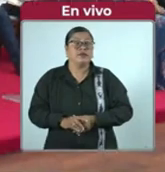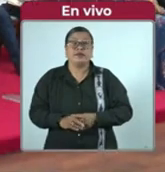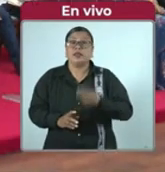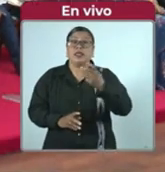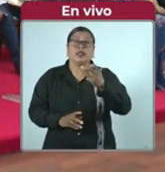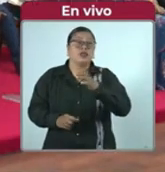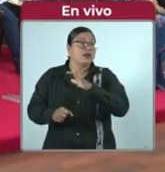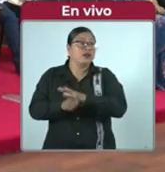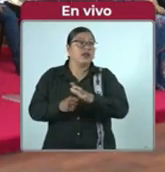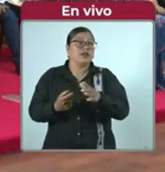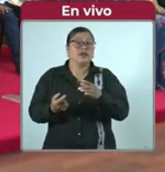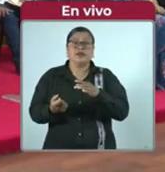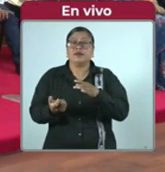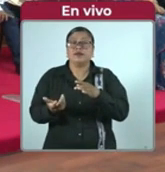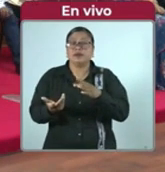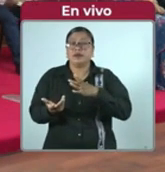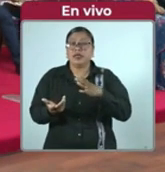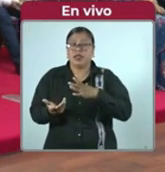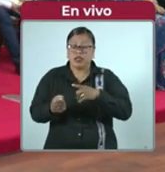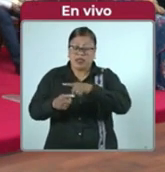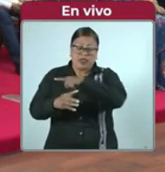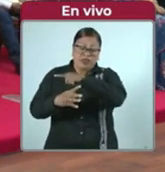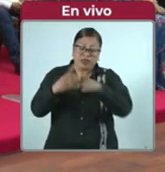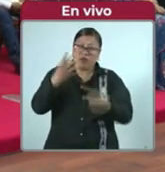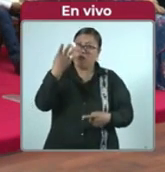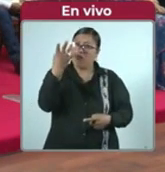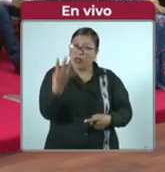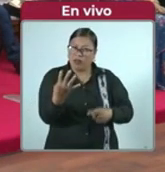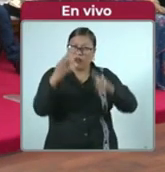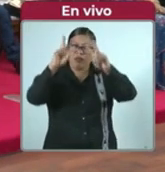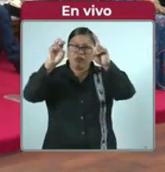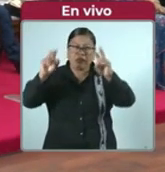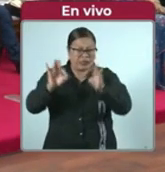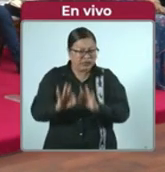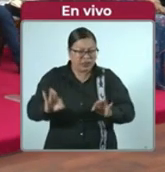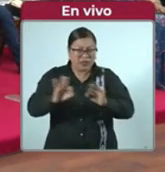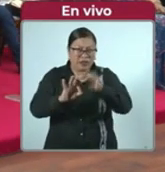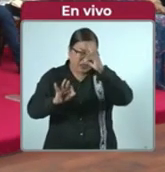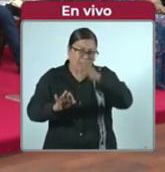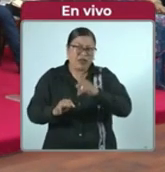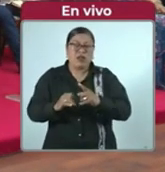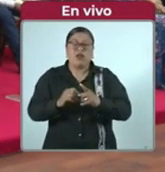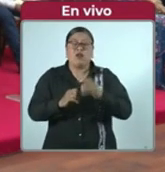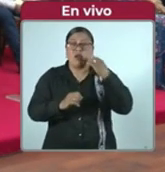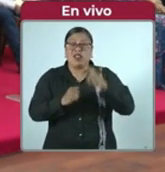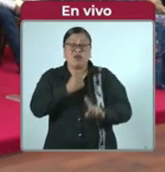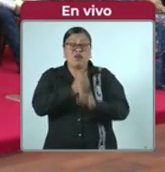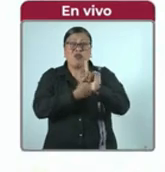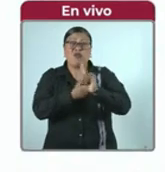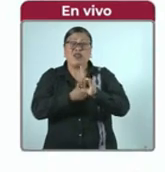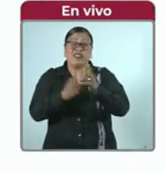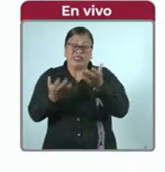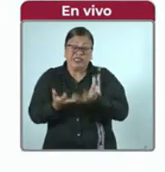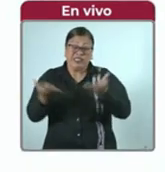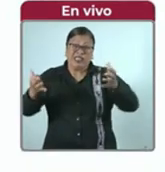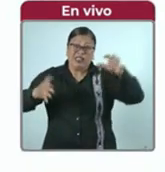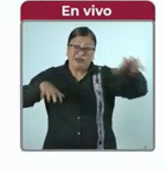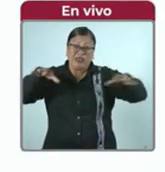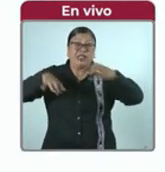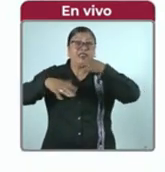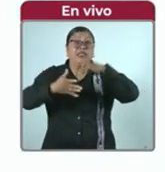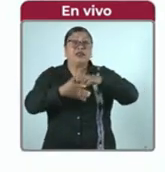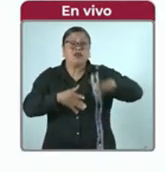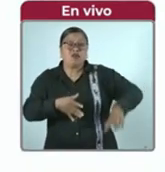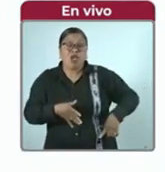hablamos particularmente de cuatro temas torales para Oaxaca La conflictividad agraria la secretaria de gobernación